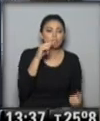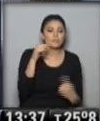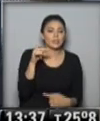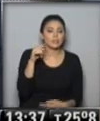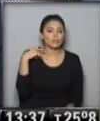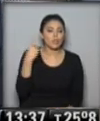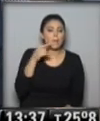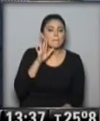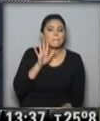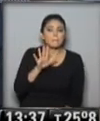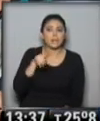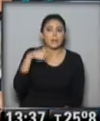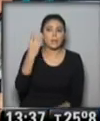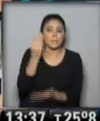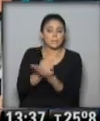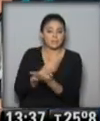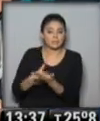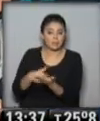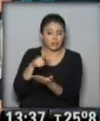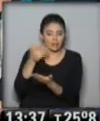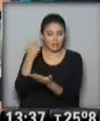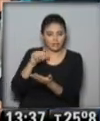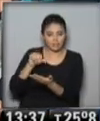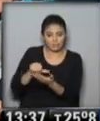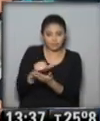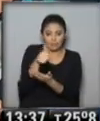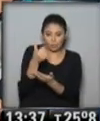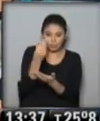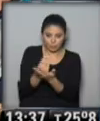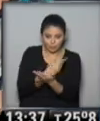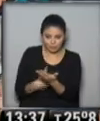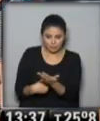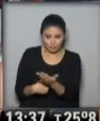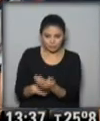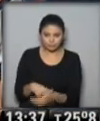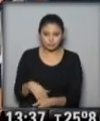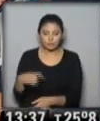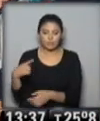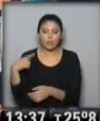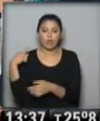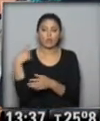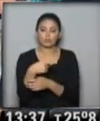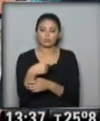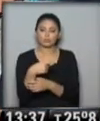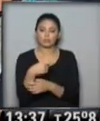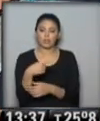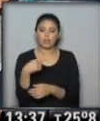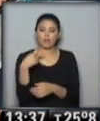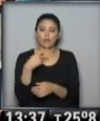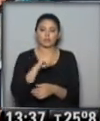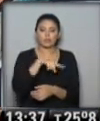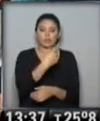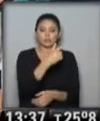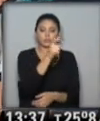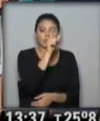hola recordemos que él había ganado en parte su presidencia oponiéndose a la mano dura de angela merkel